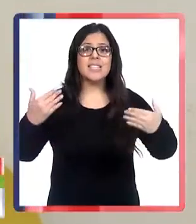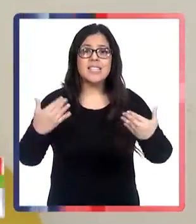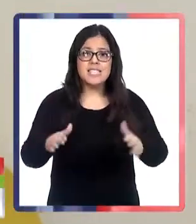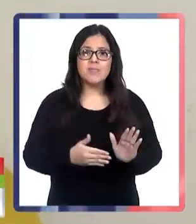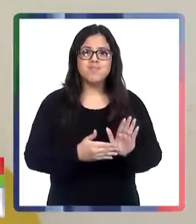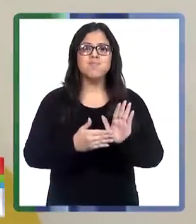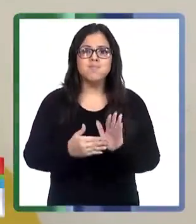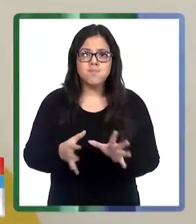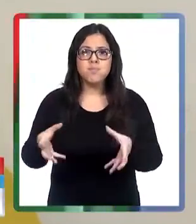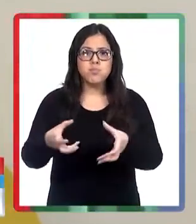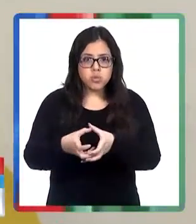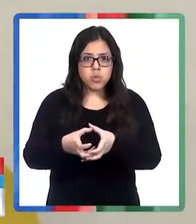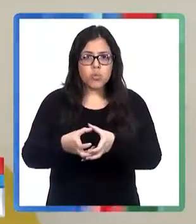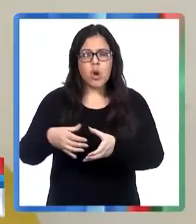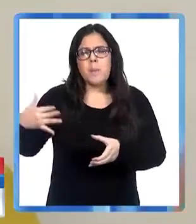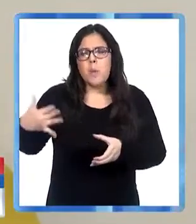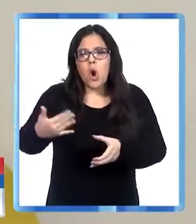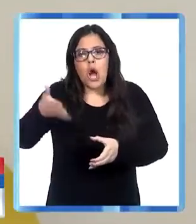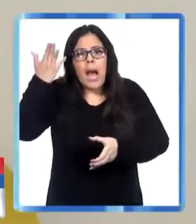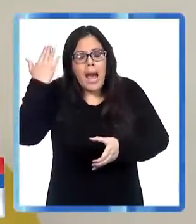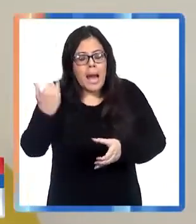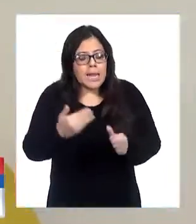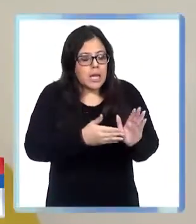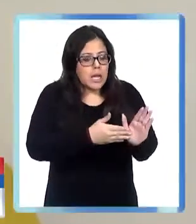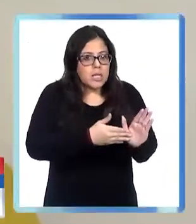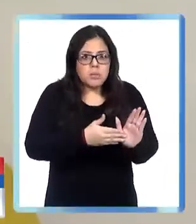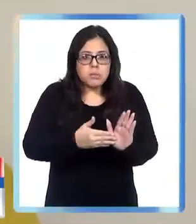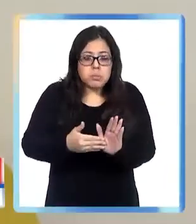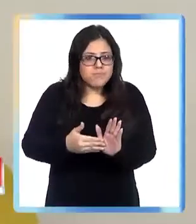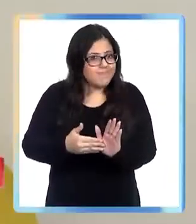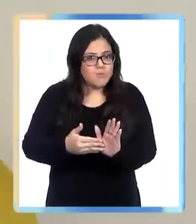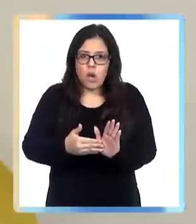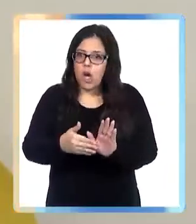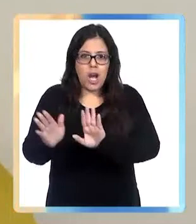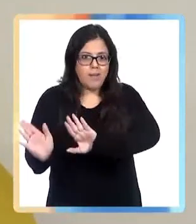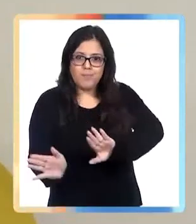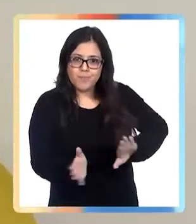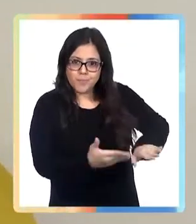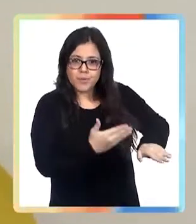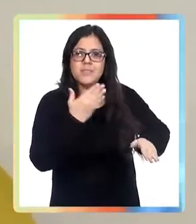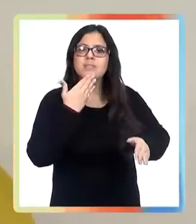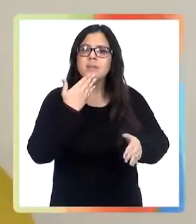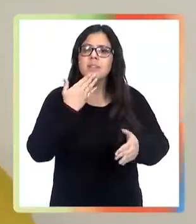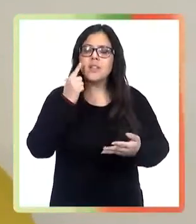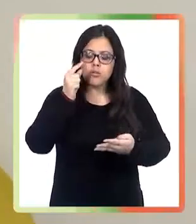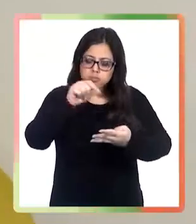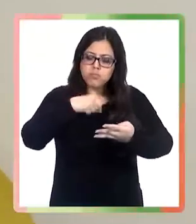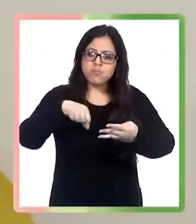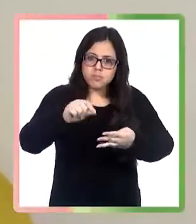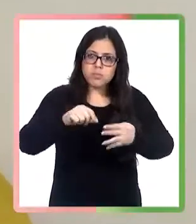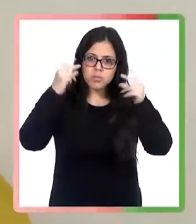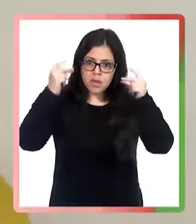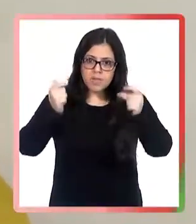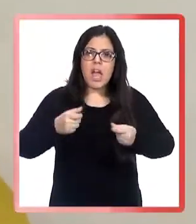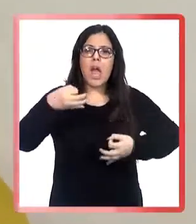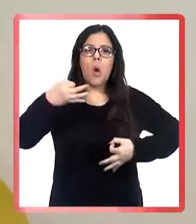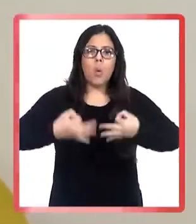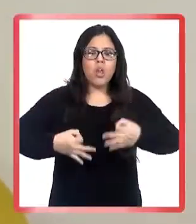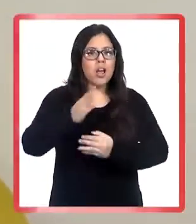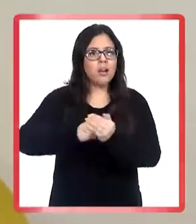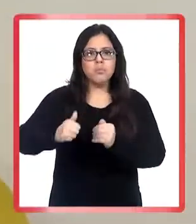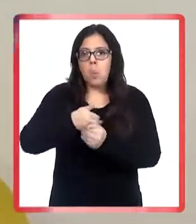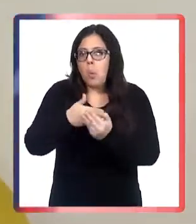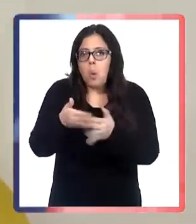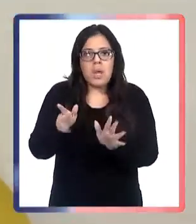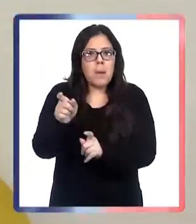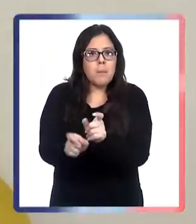por fin estemos dando visibilidad a este grupo históricamente invisibilizado y también que estemos reconociendo su capacidad jurídica